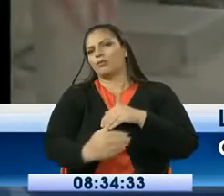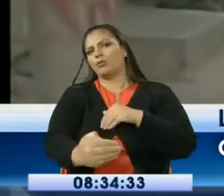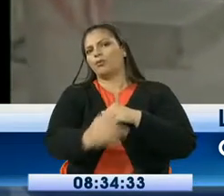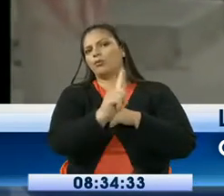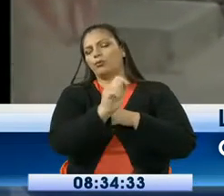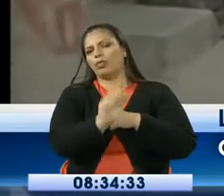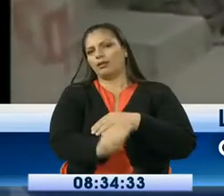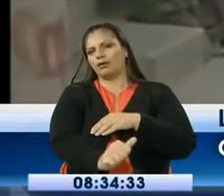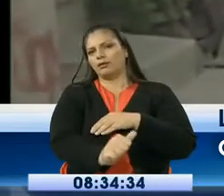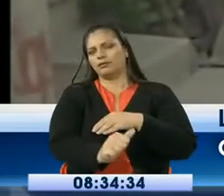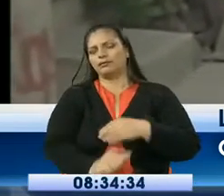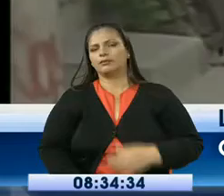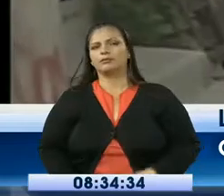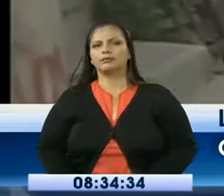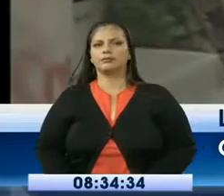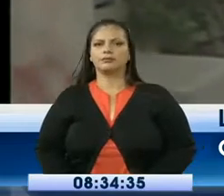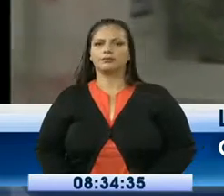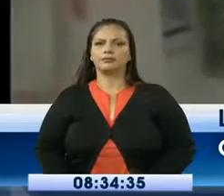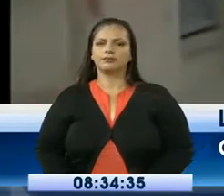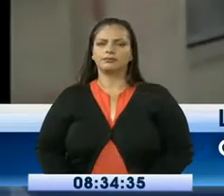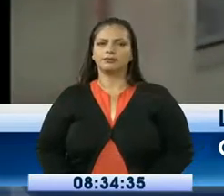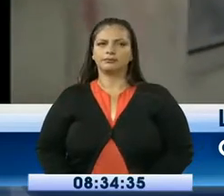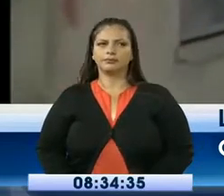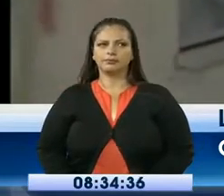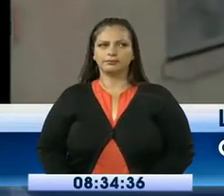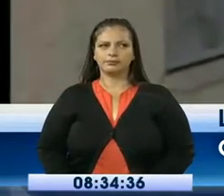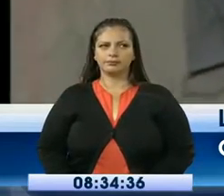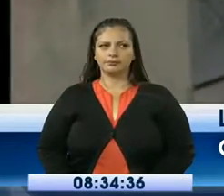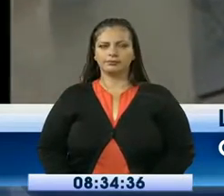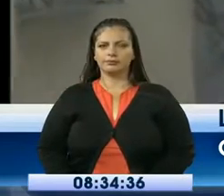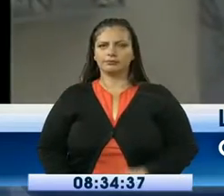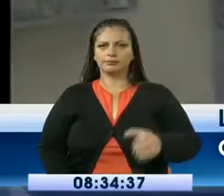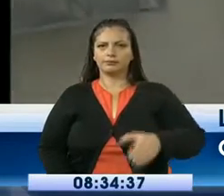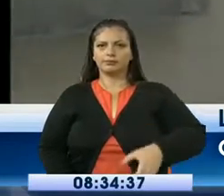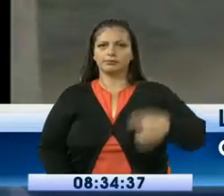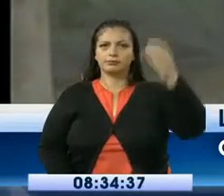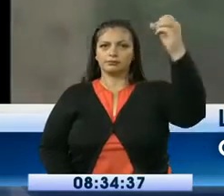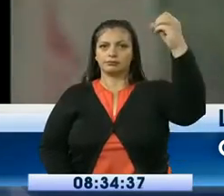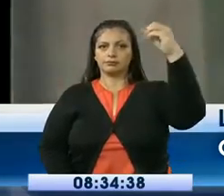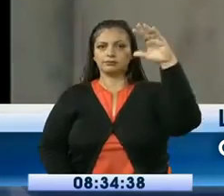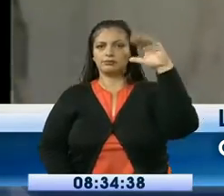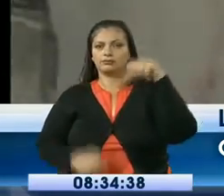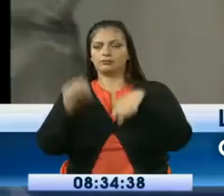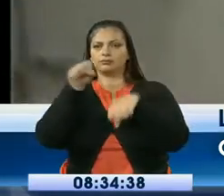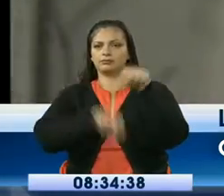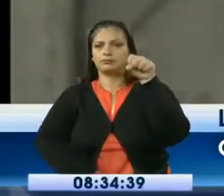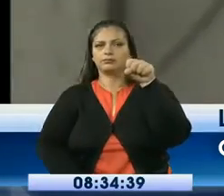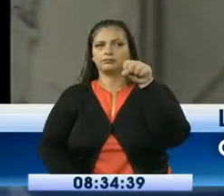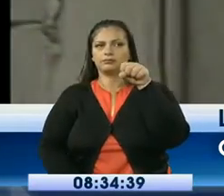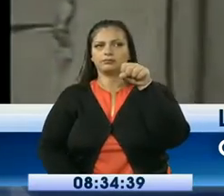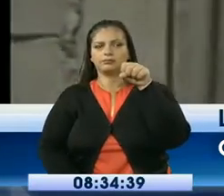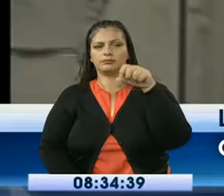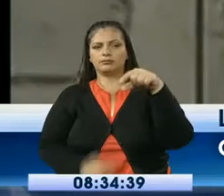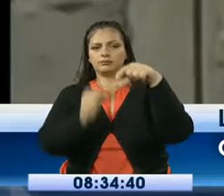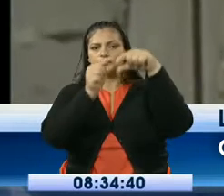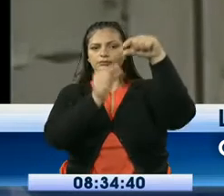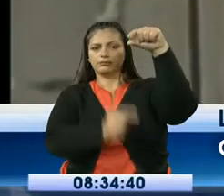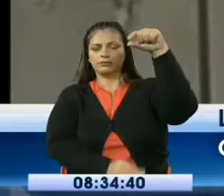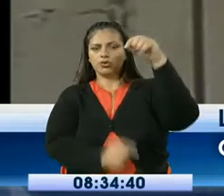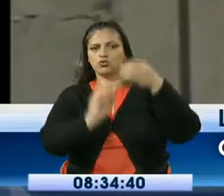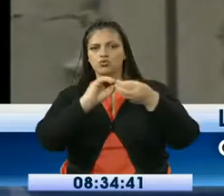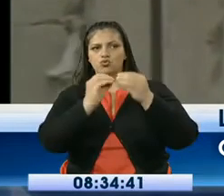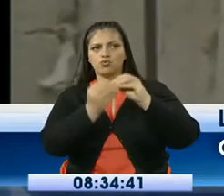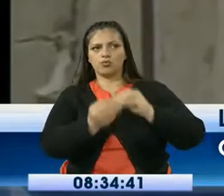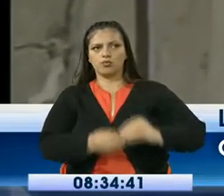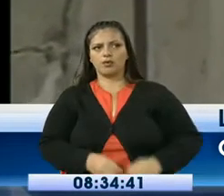al norte de la ciudad. Y aquí, por ejemplo, este es el primer poste que se encuentra averiado. Está en sus pantallas justamente la numeración de